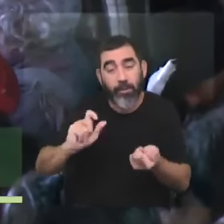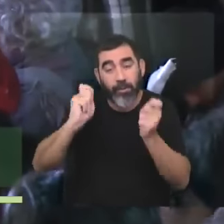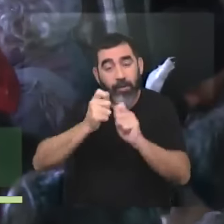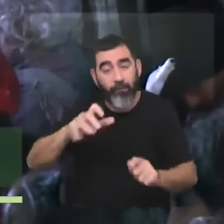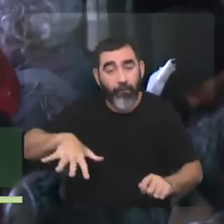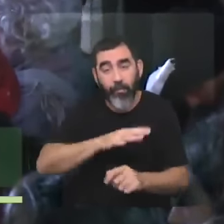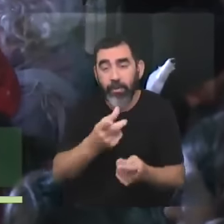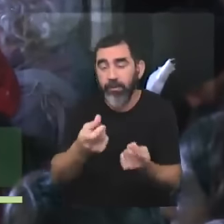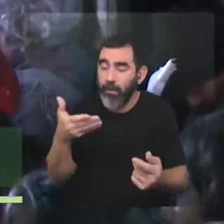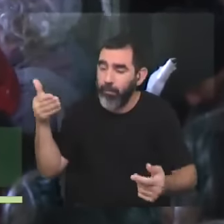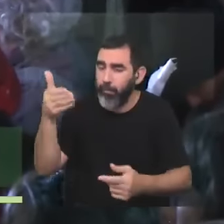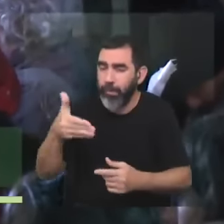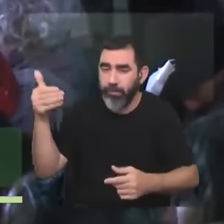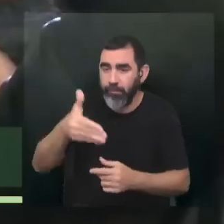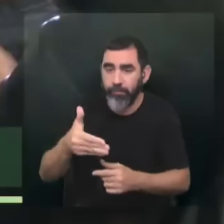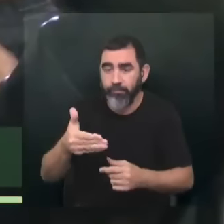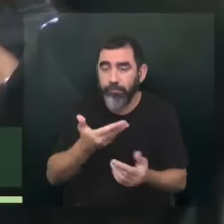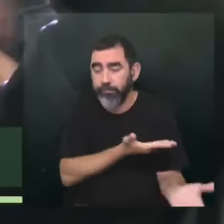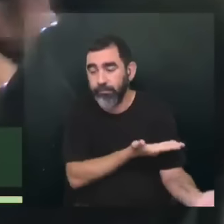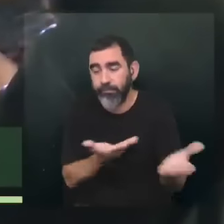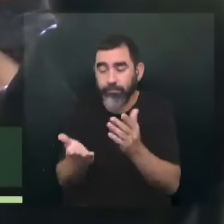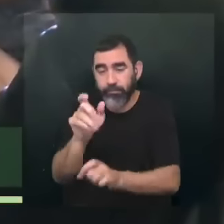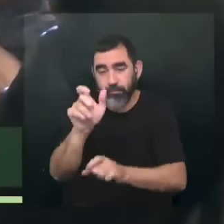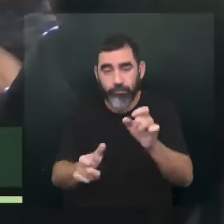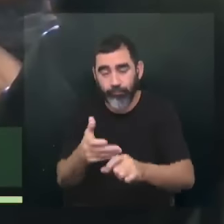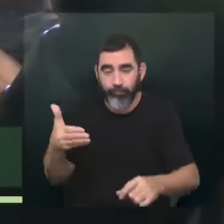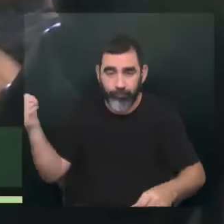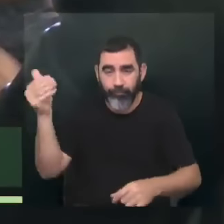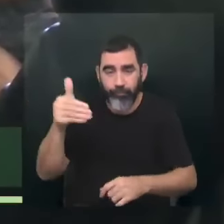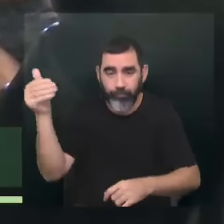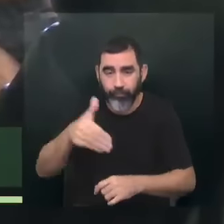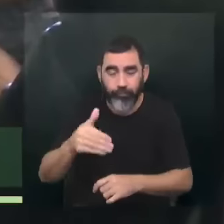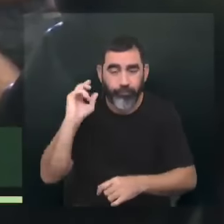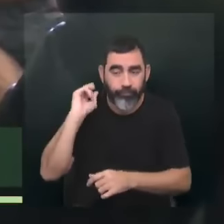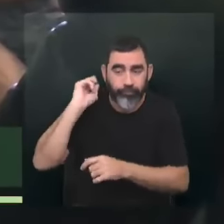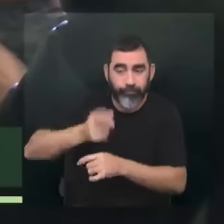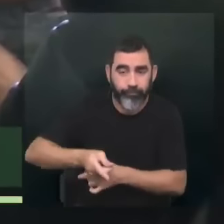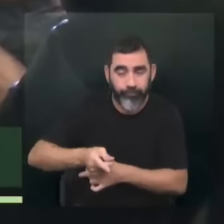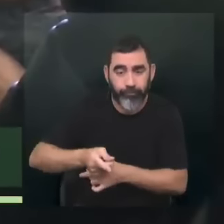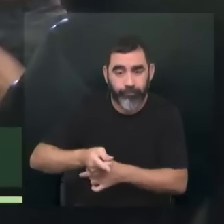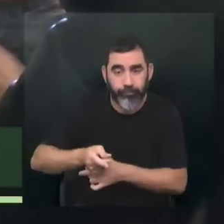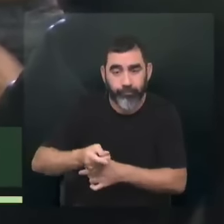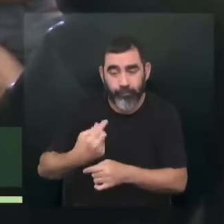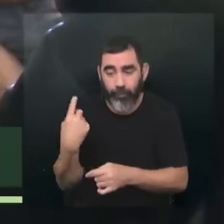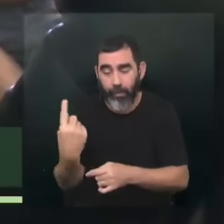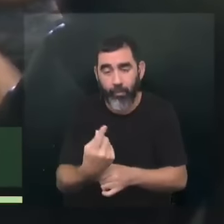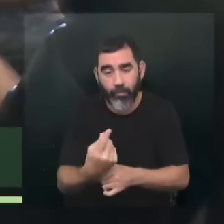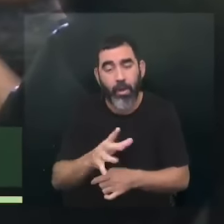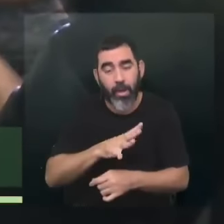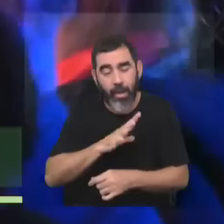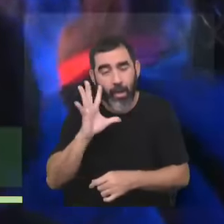necesitamos participar entonces la invitación a la gente es a participar es a tomar las decisiones con sus propias manos hay una